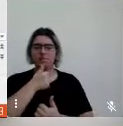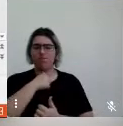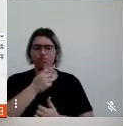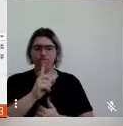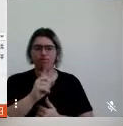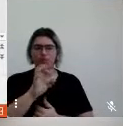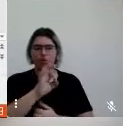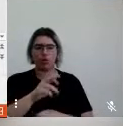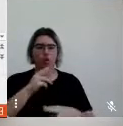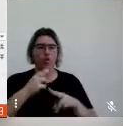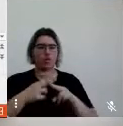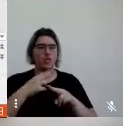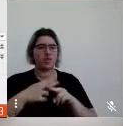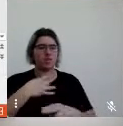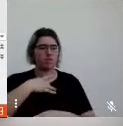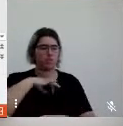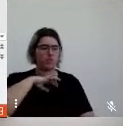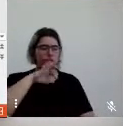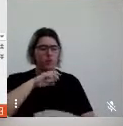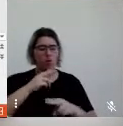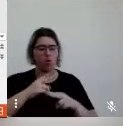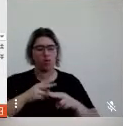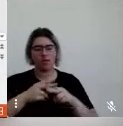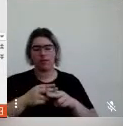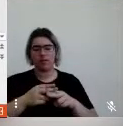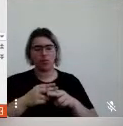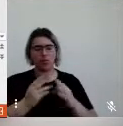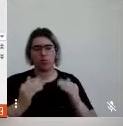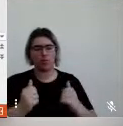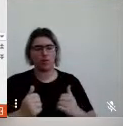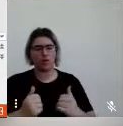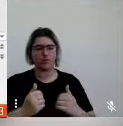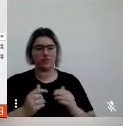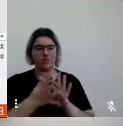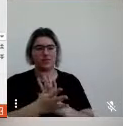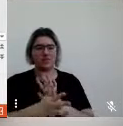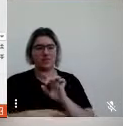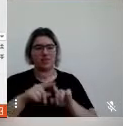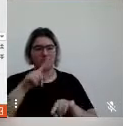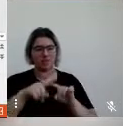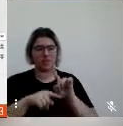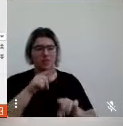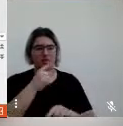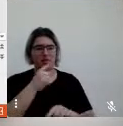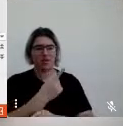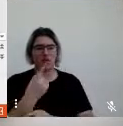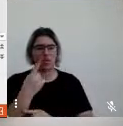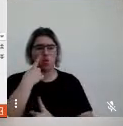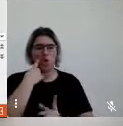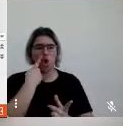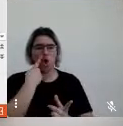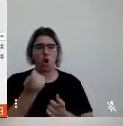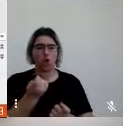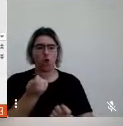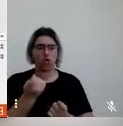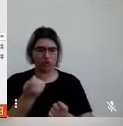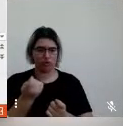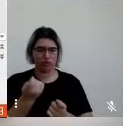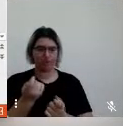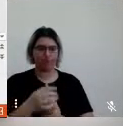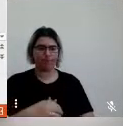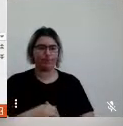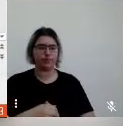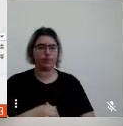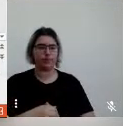otras personas tienen anemia, entonces hay que consumir de manera moderada cada uno de los alimentos. Yo siempre soy